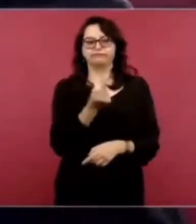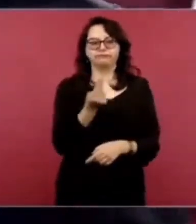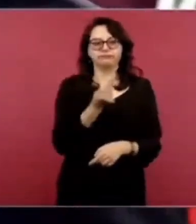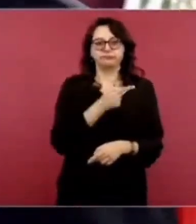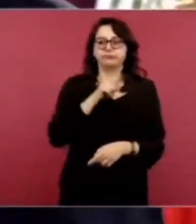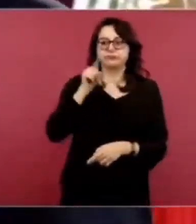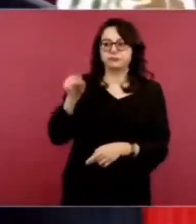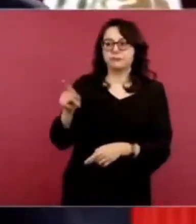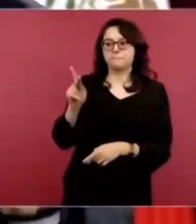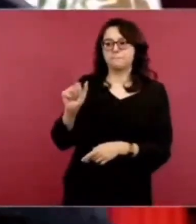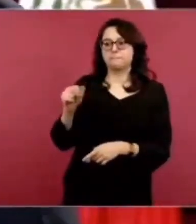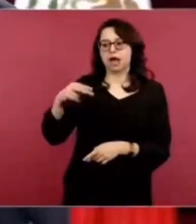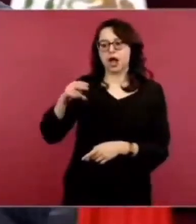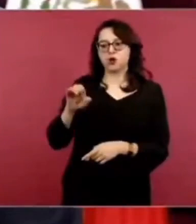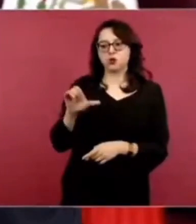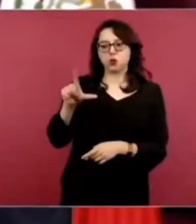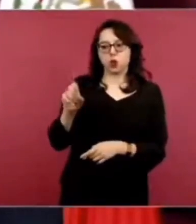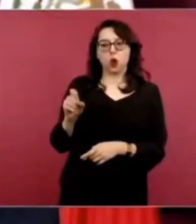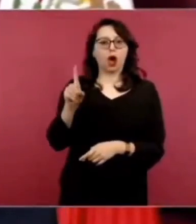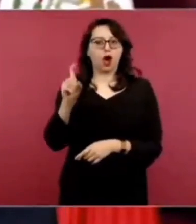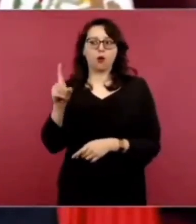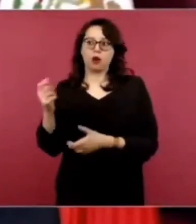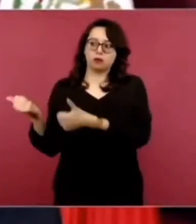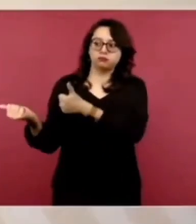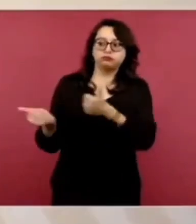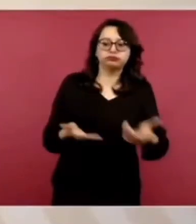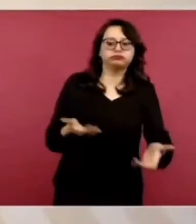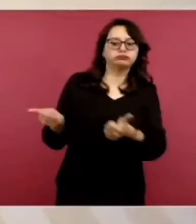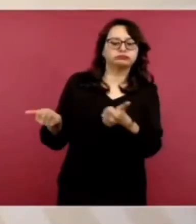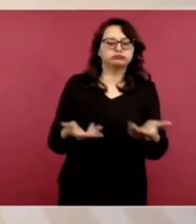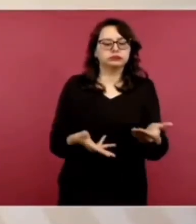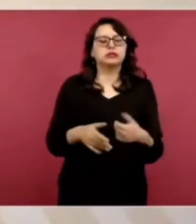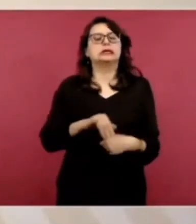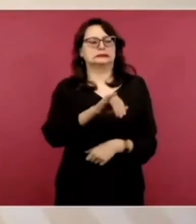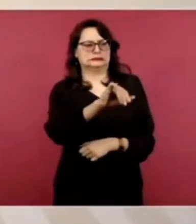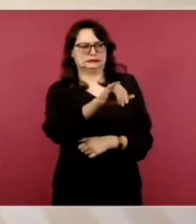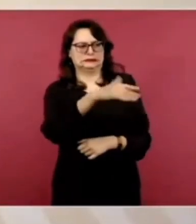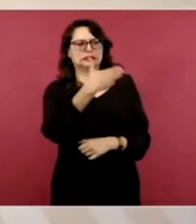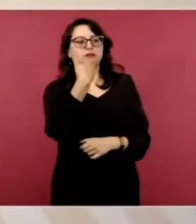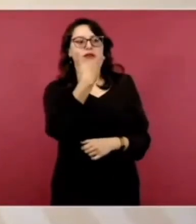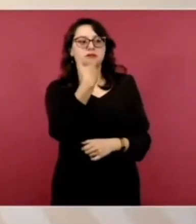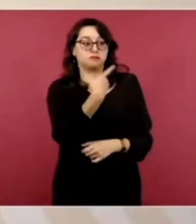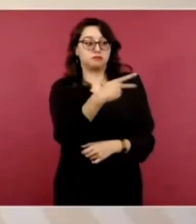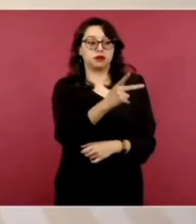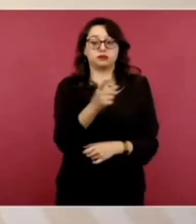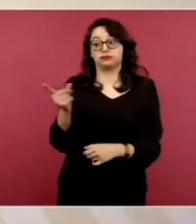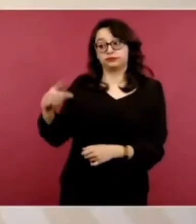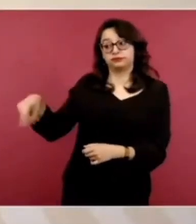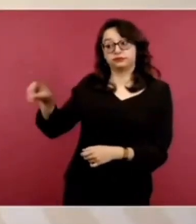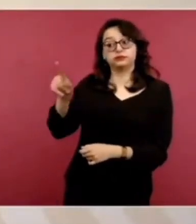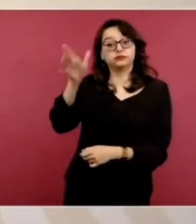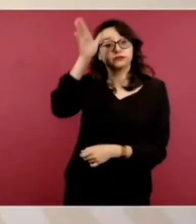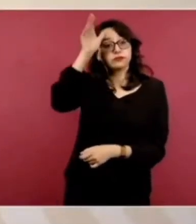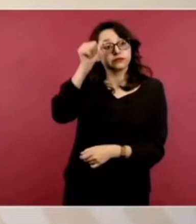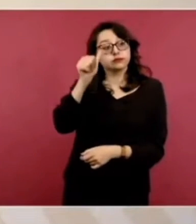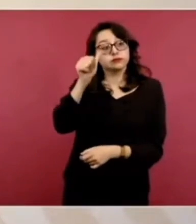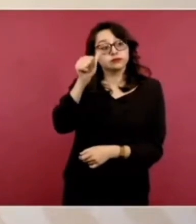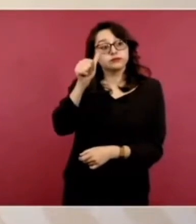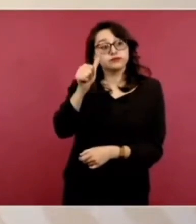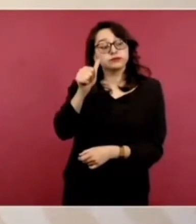Dije, sí, nada más que se tienen que poner de acuerdo. Primero, tiene que haber un acuerdo